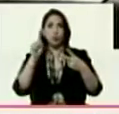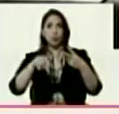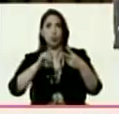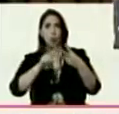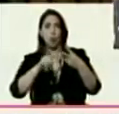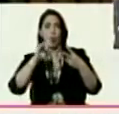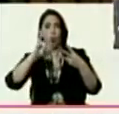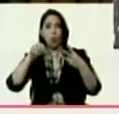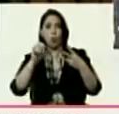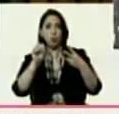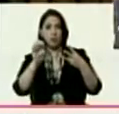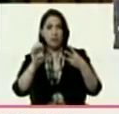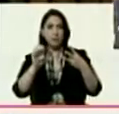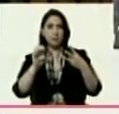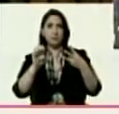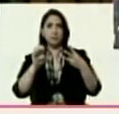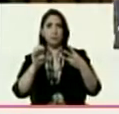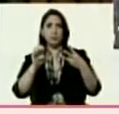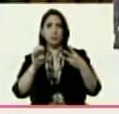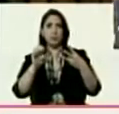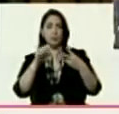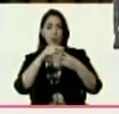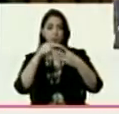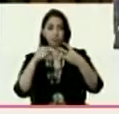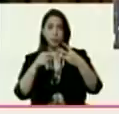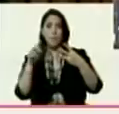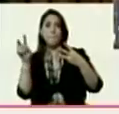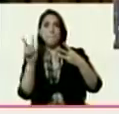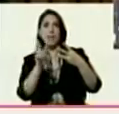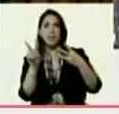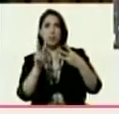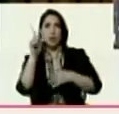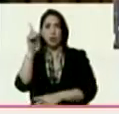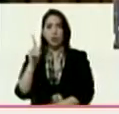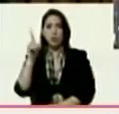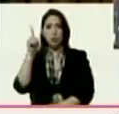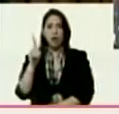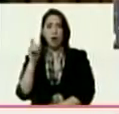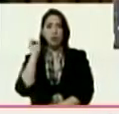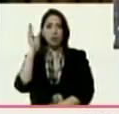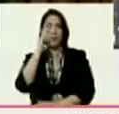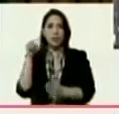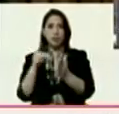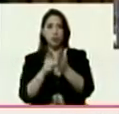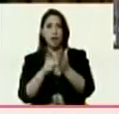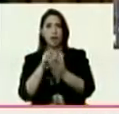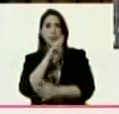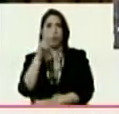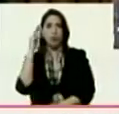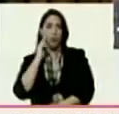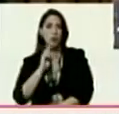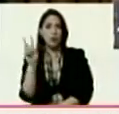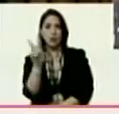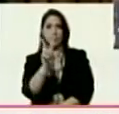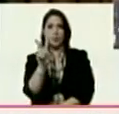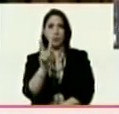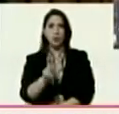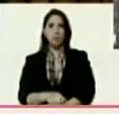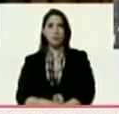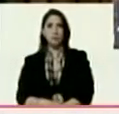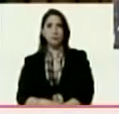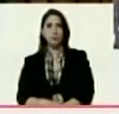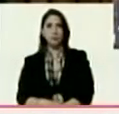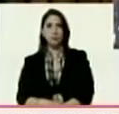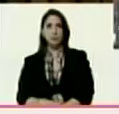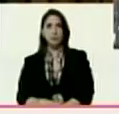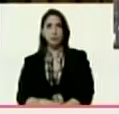Gregorio Noriega Figueroa, en su condición de venezolanos diputados de la Asamblea Nacional de la República Bolivariana de Venezuela, actuando en